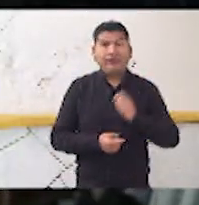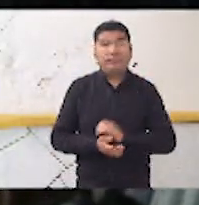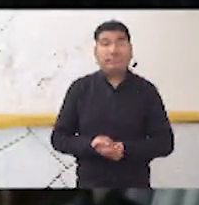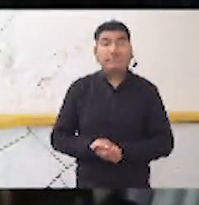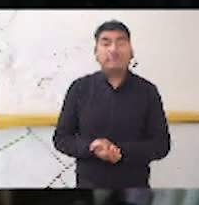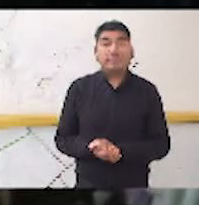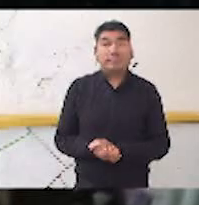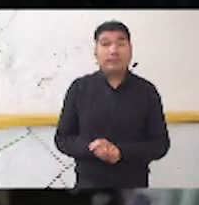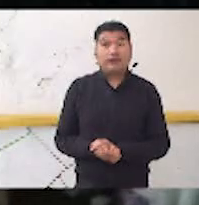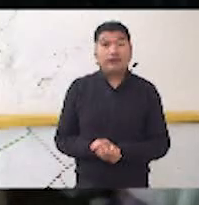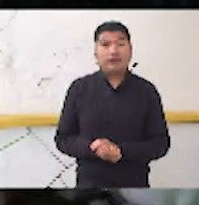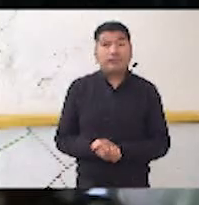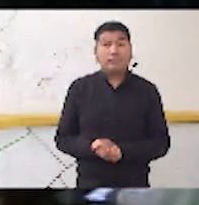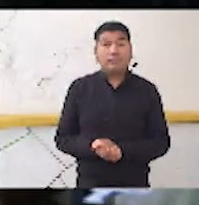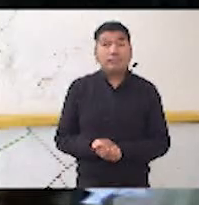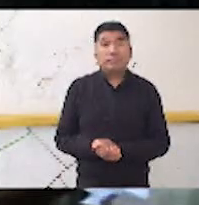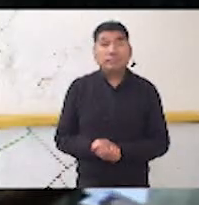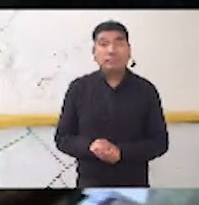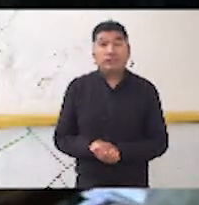necesario.